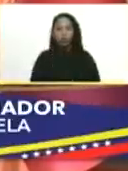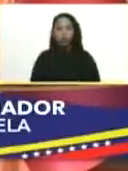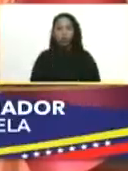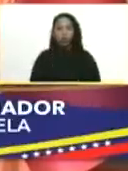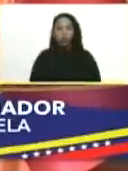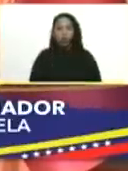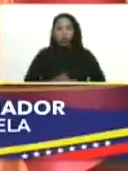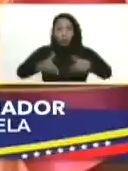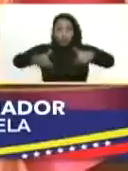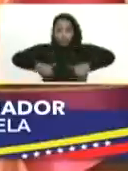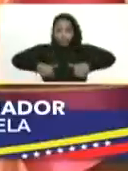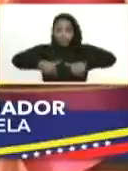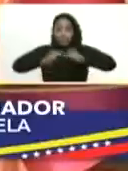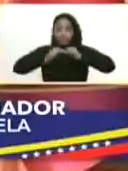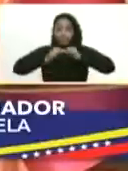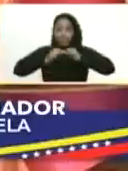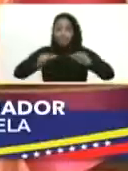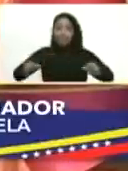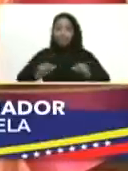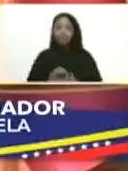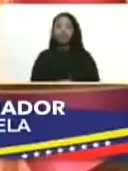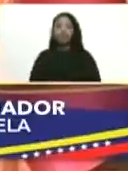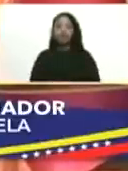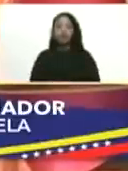del esfuerzo permanente.